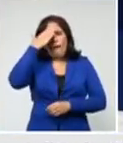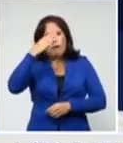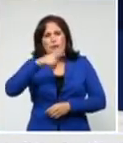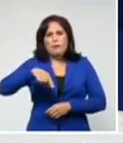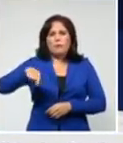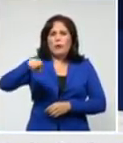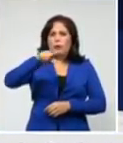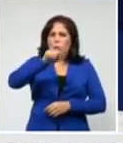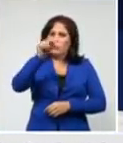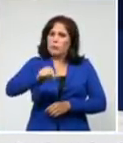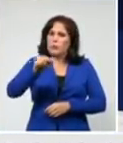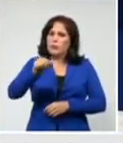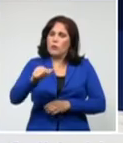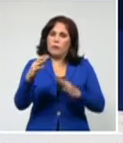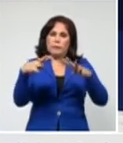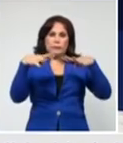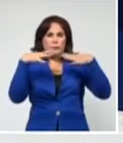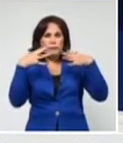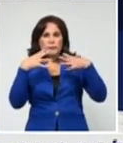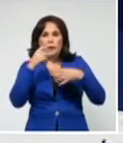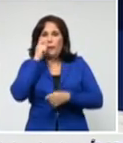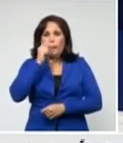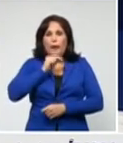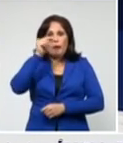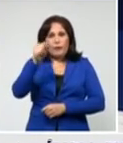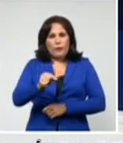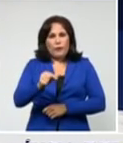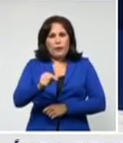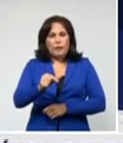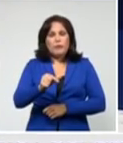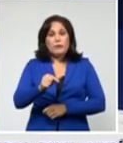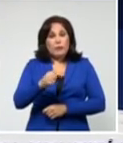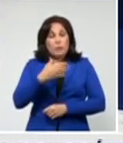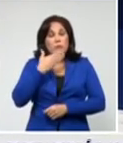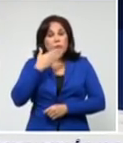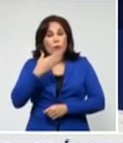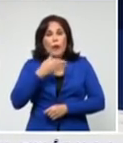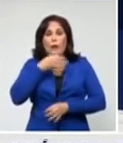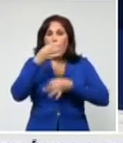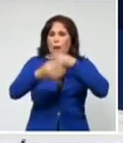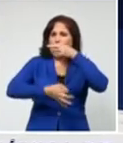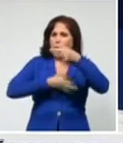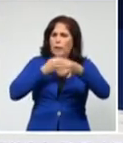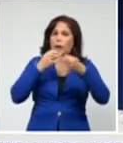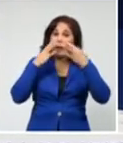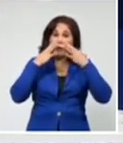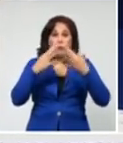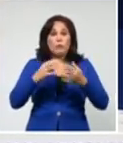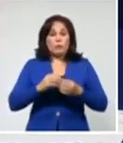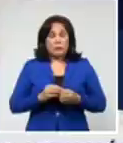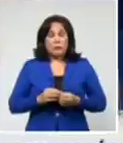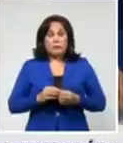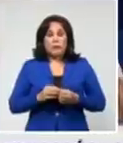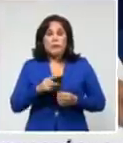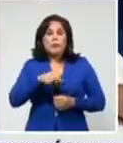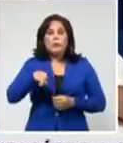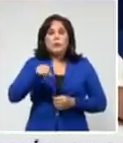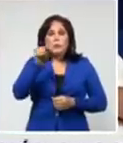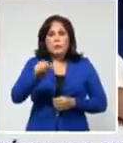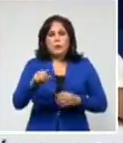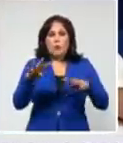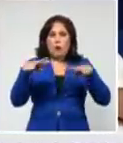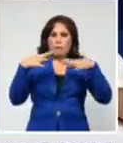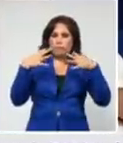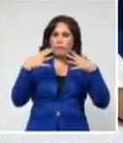a todos ustedes, a Abdiel, que sabemos que ahora hace algunos comentarios de valor, y a todas las personas que